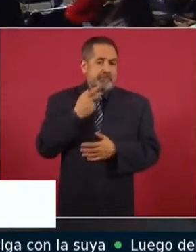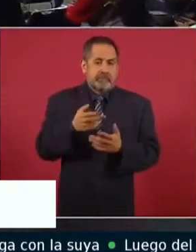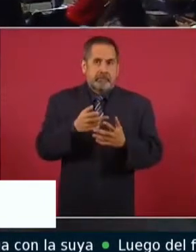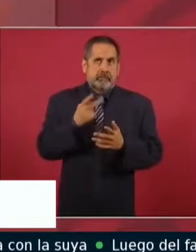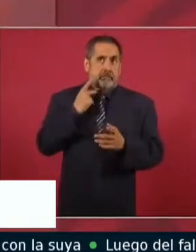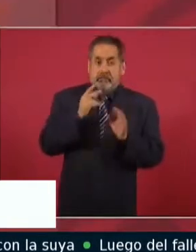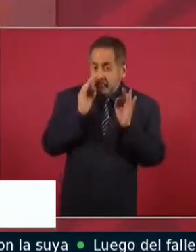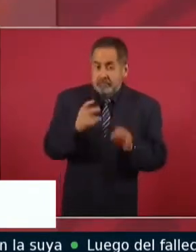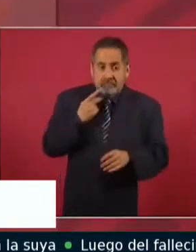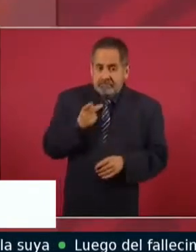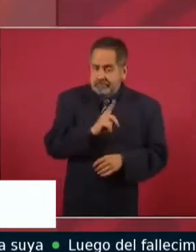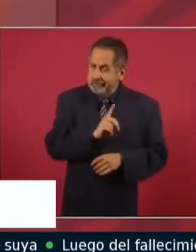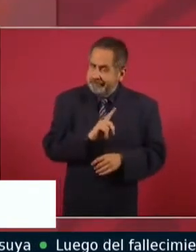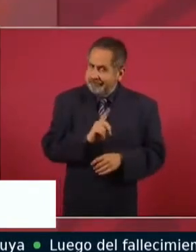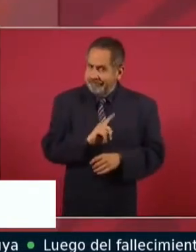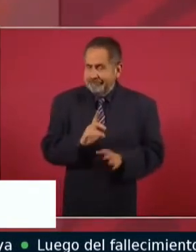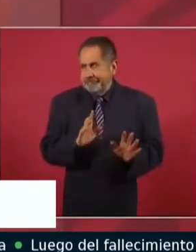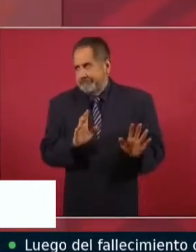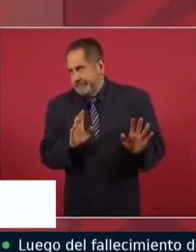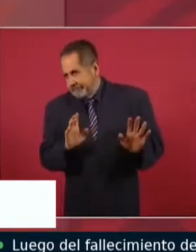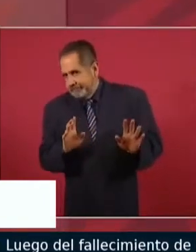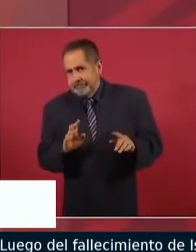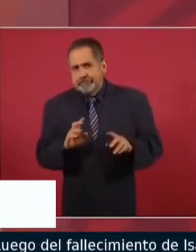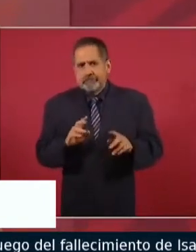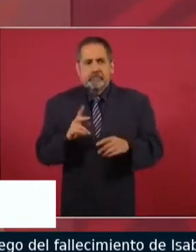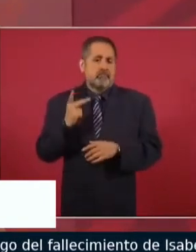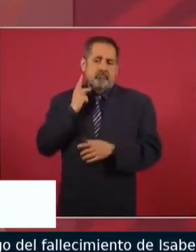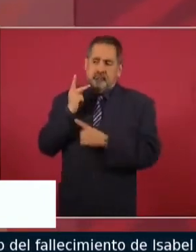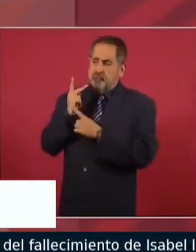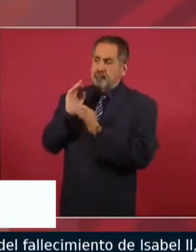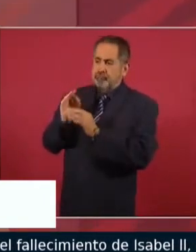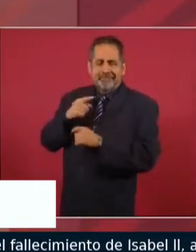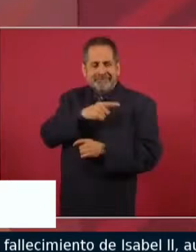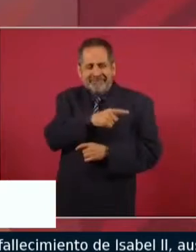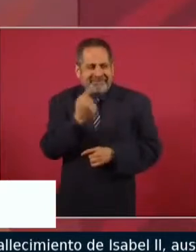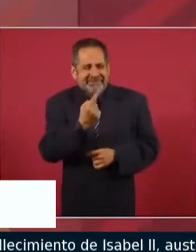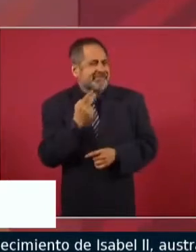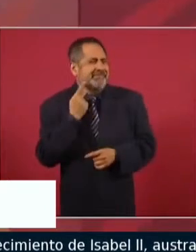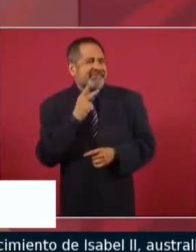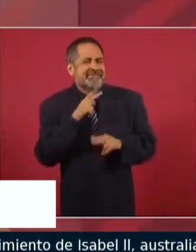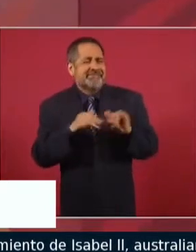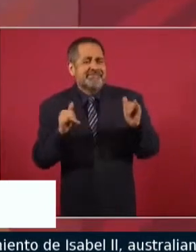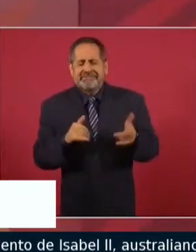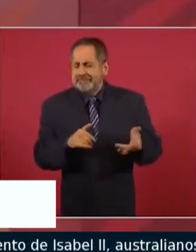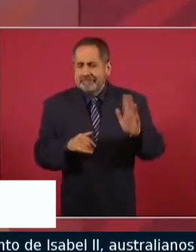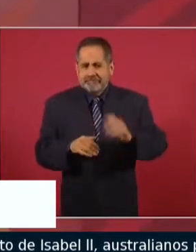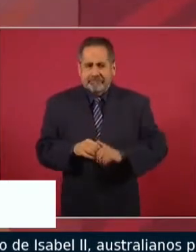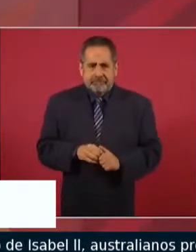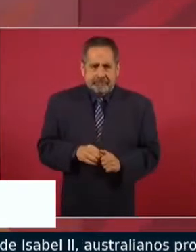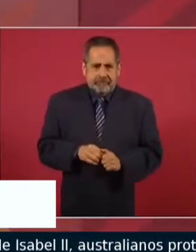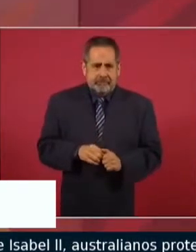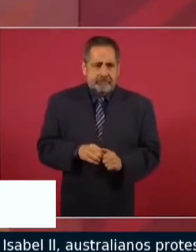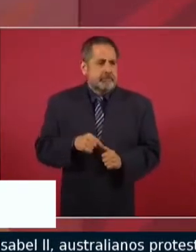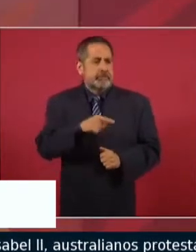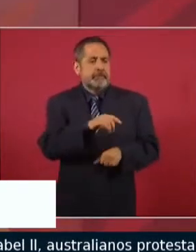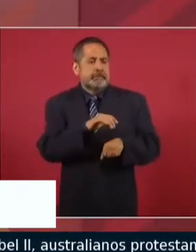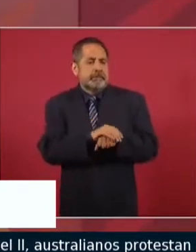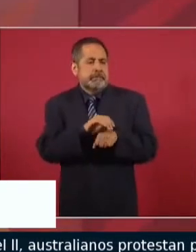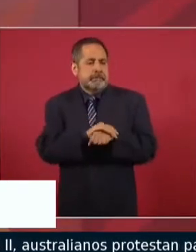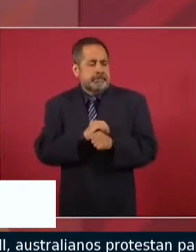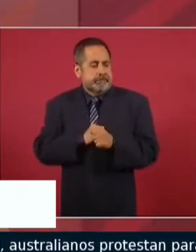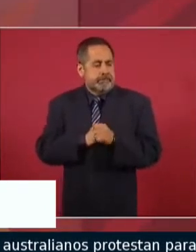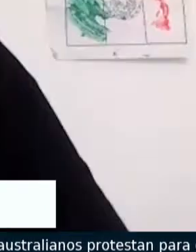más apoyado del mundo, pero definitivamente el más apoyado de la época moderna de este país. Entonces, para pensar que estas dos cosas pueden ser,